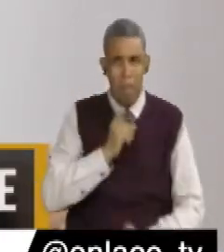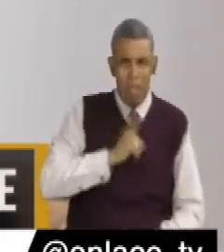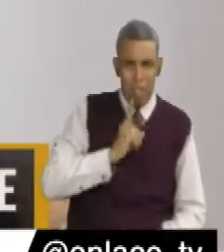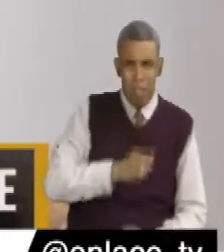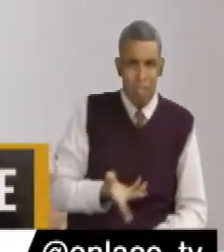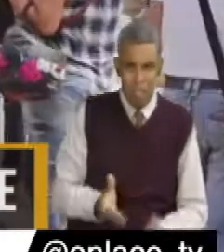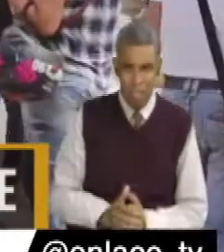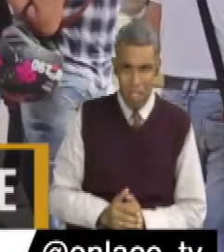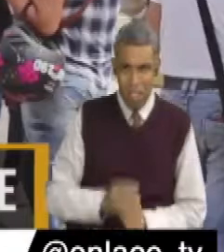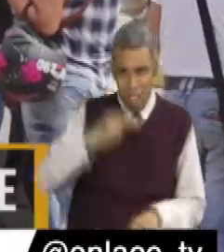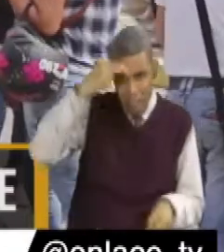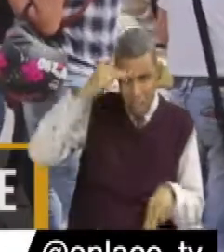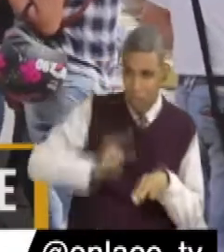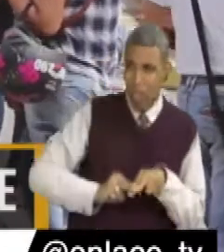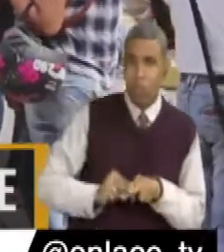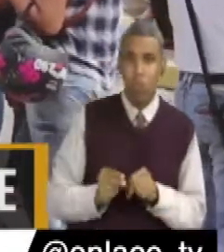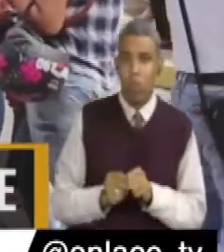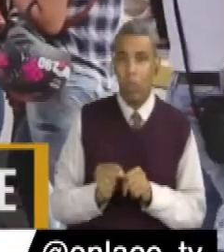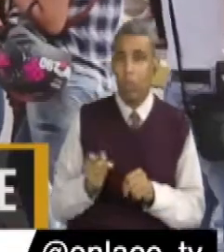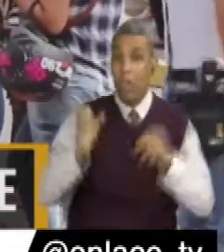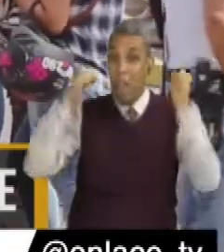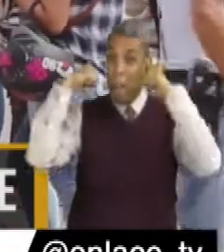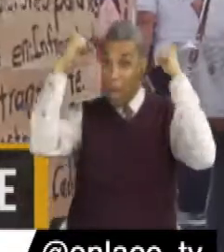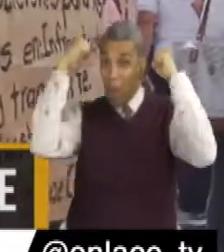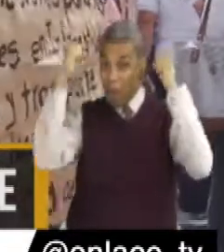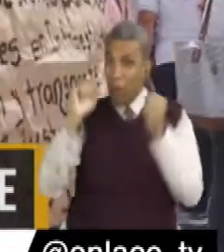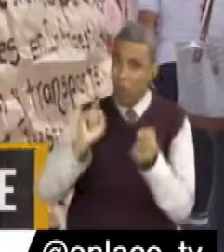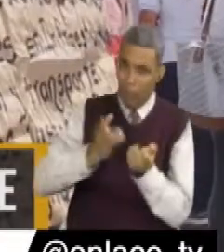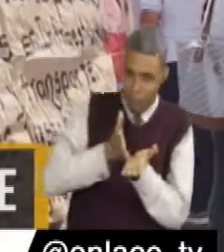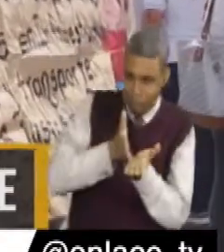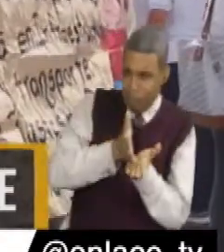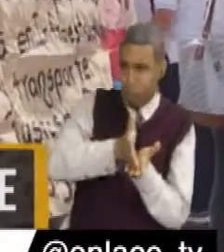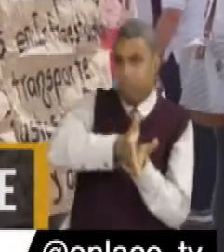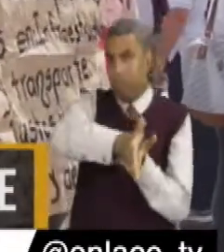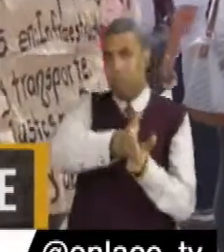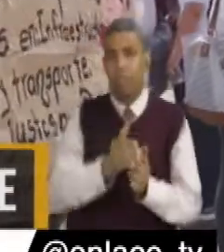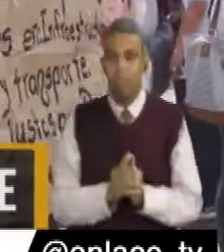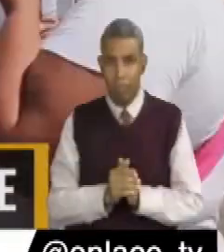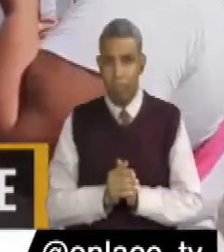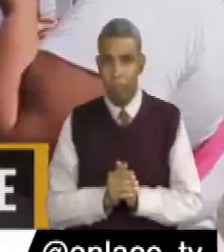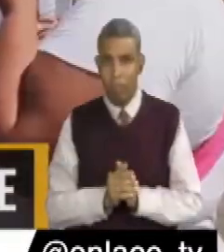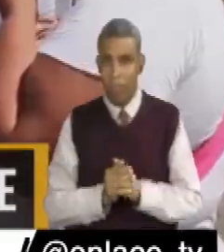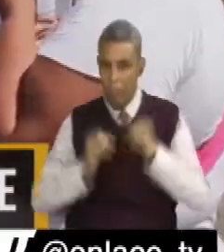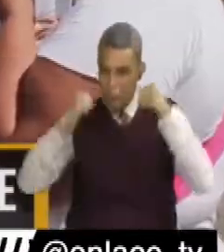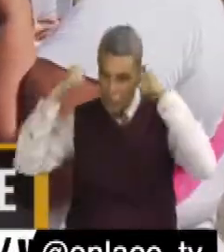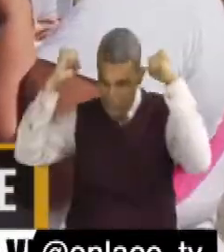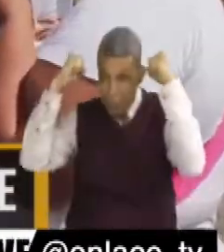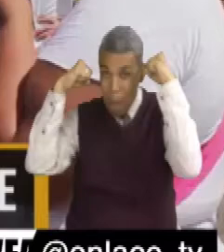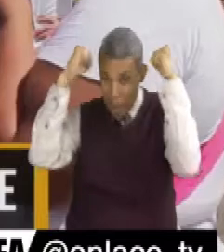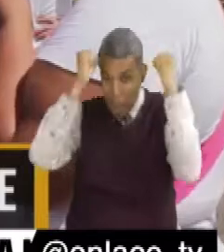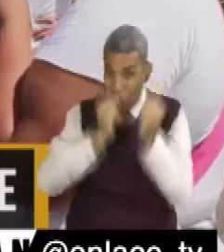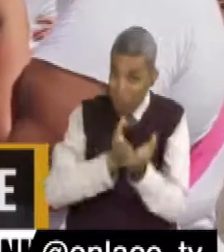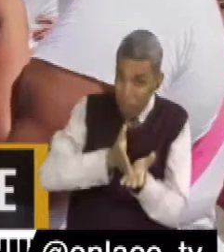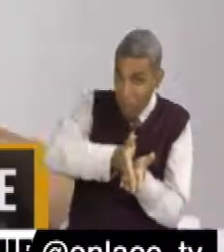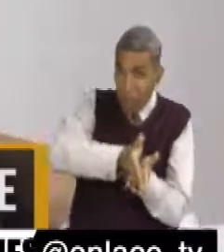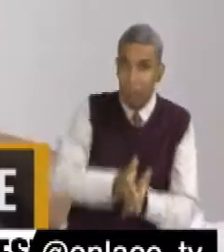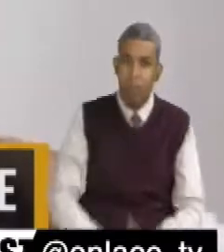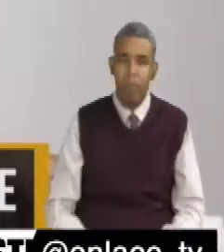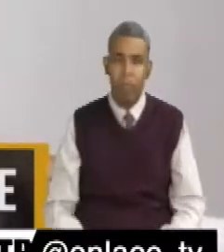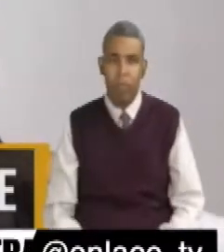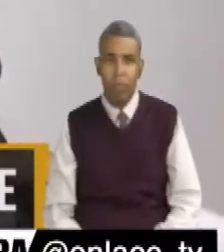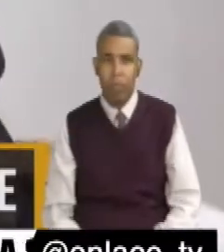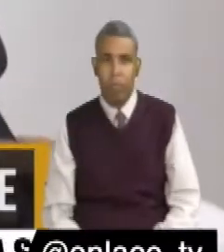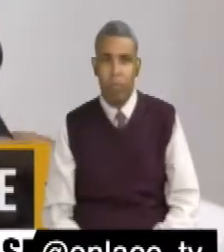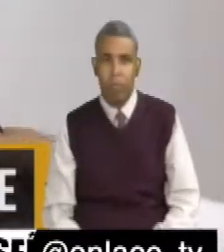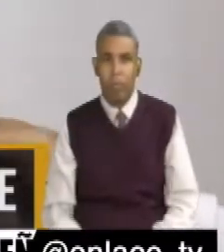para nosotros. El paro sigue, es lo manifestado por los profesores que este miércoles en la ciudad continúan con sus actividades enmarcadas en este paro. El paro